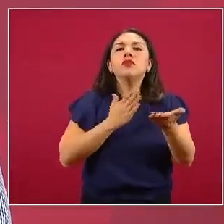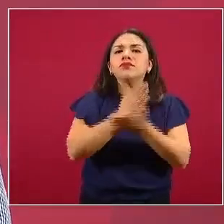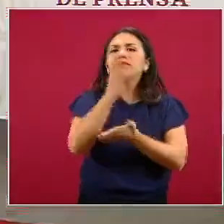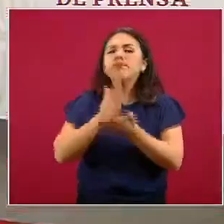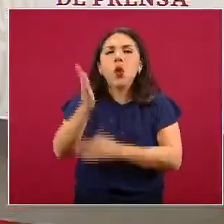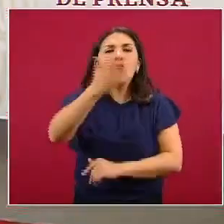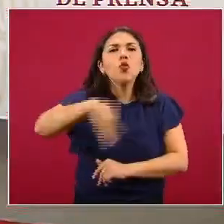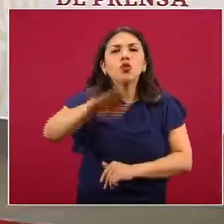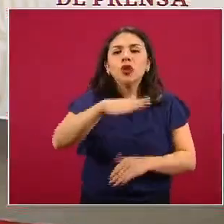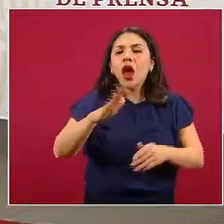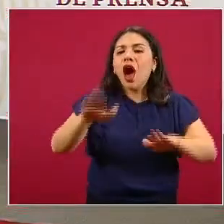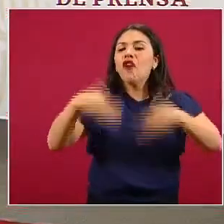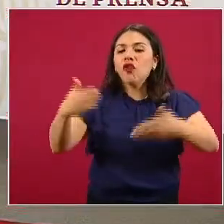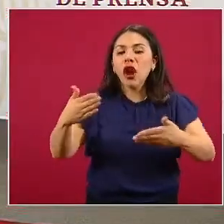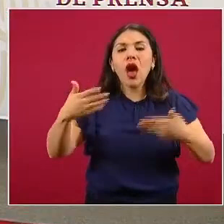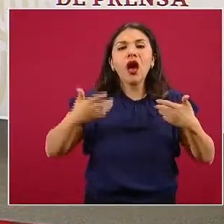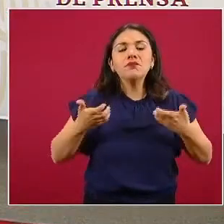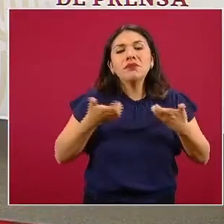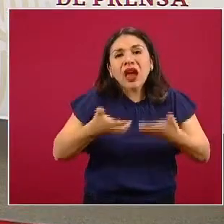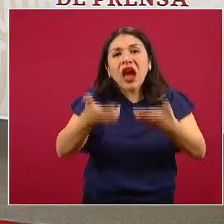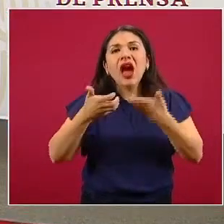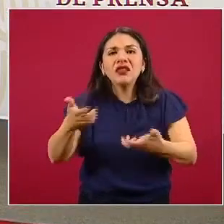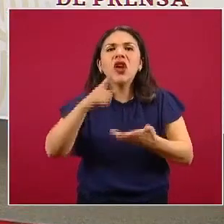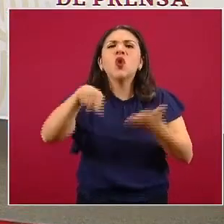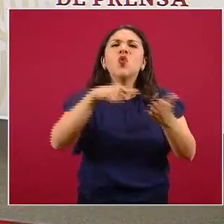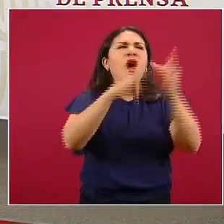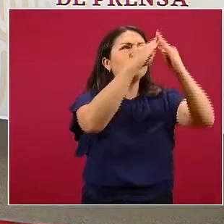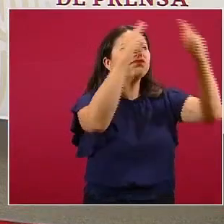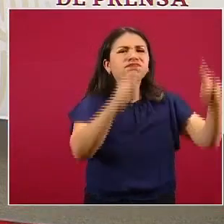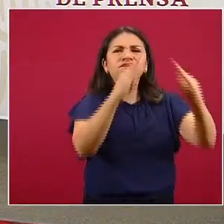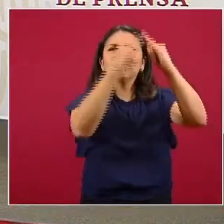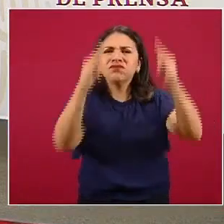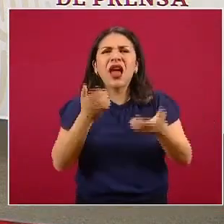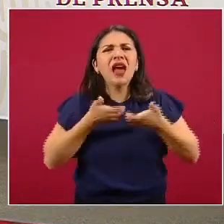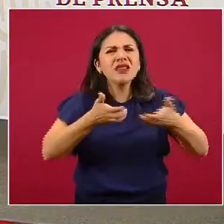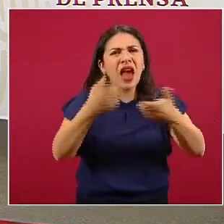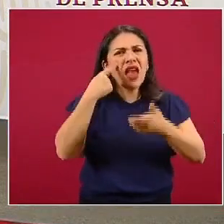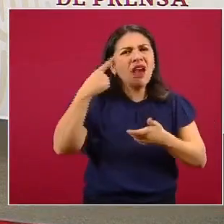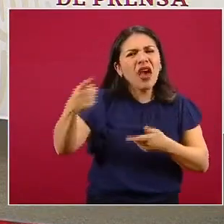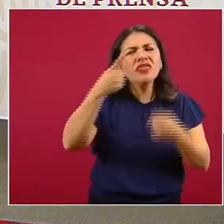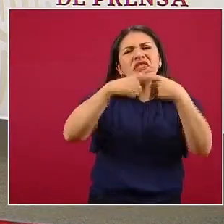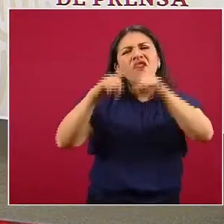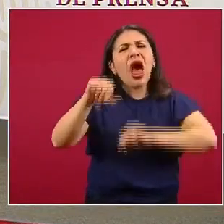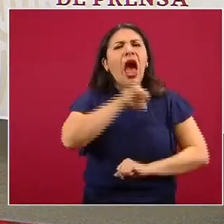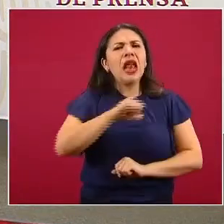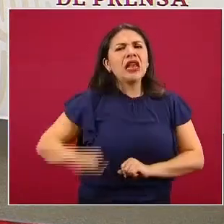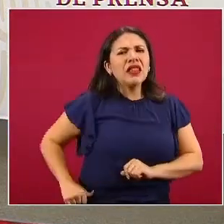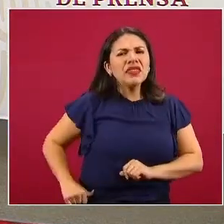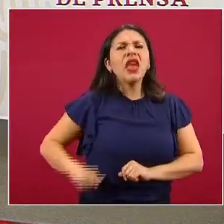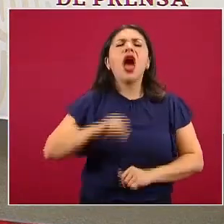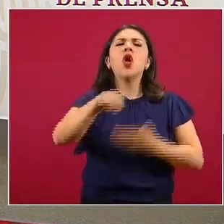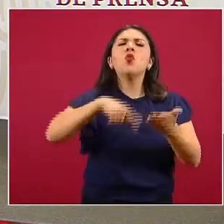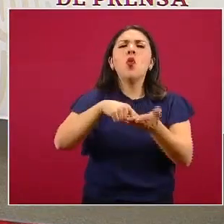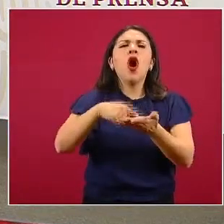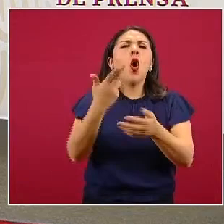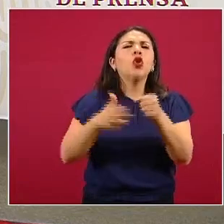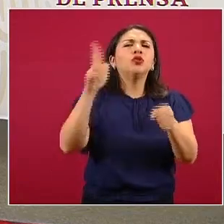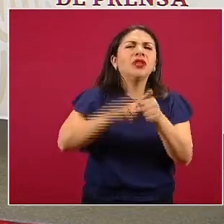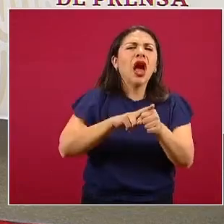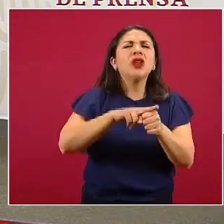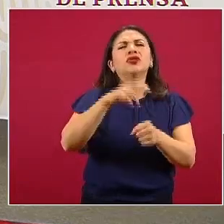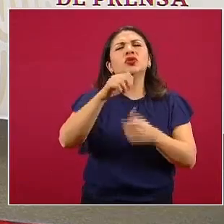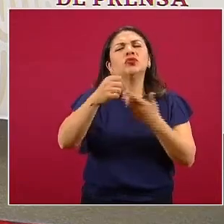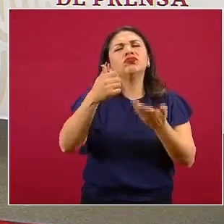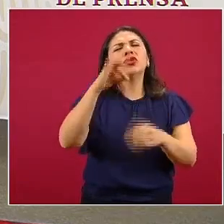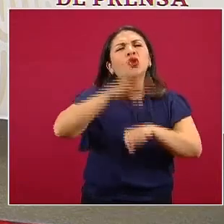búsqueda comunitaria. La están aplicando en los diferentes módulos, en las diferentes alcaldías, en centros de salud